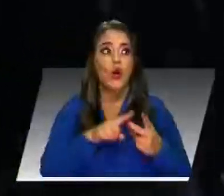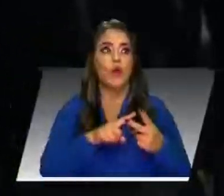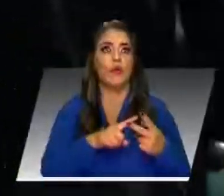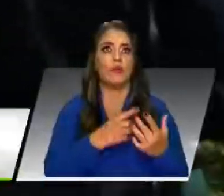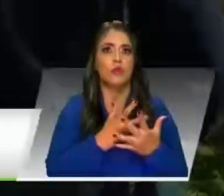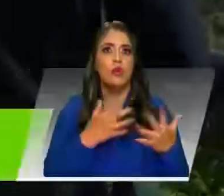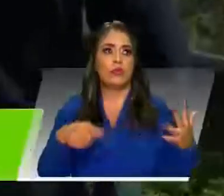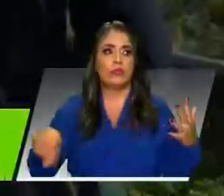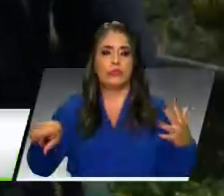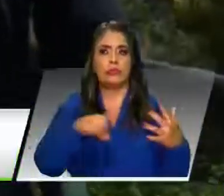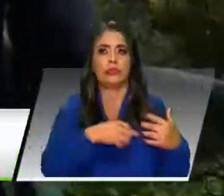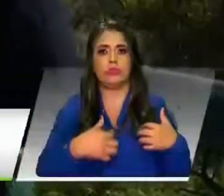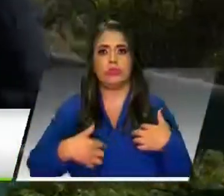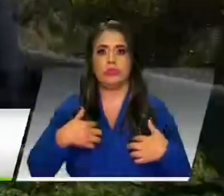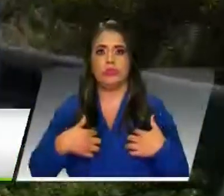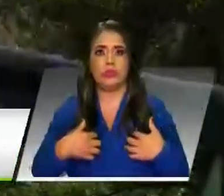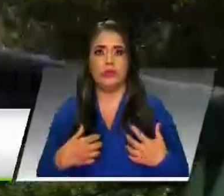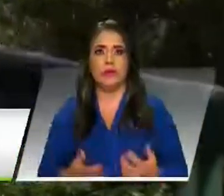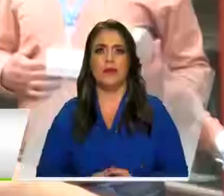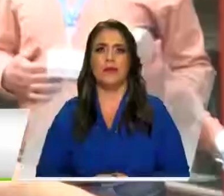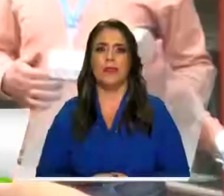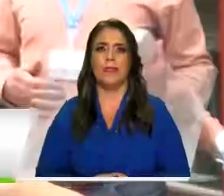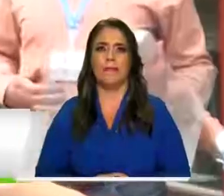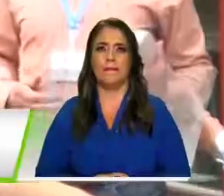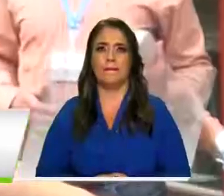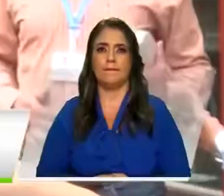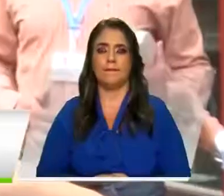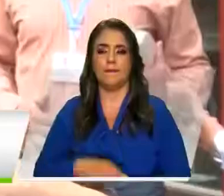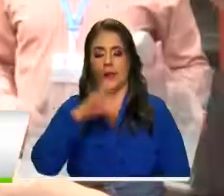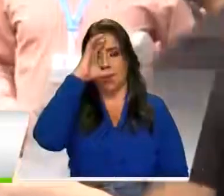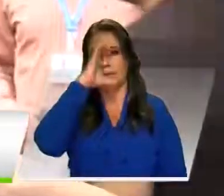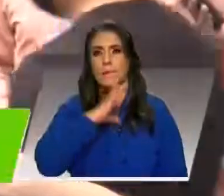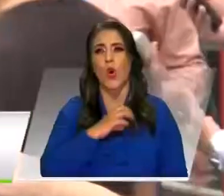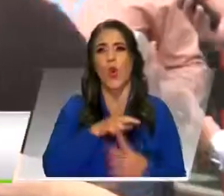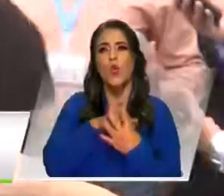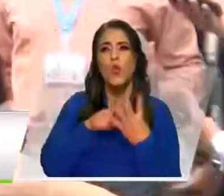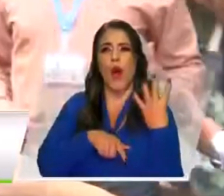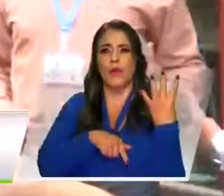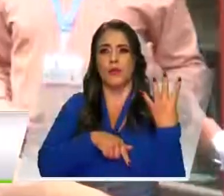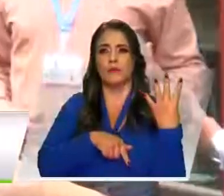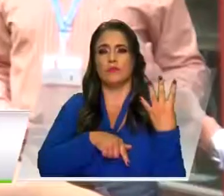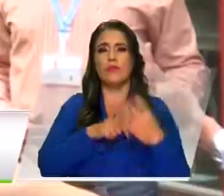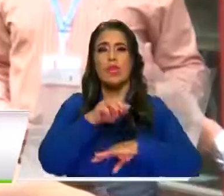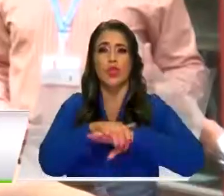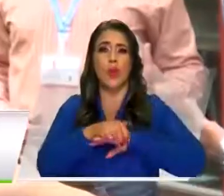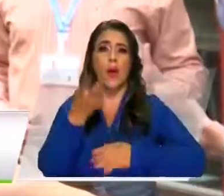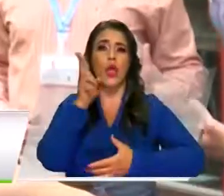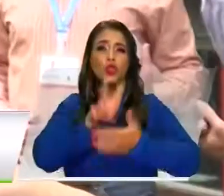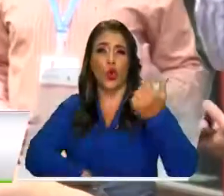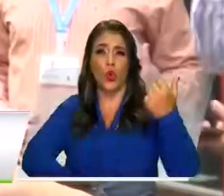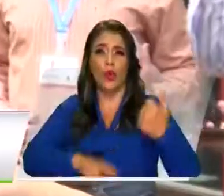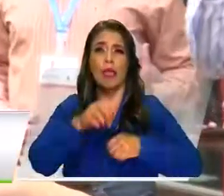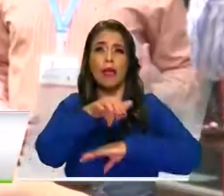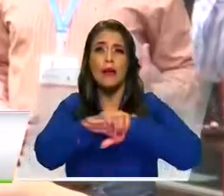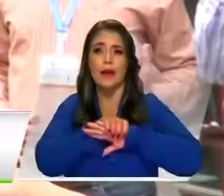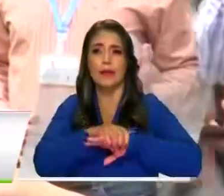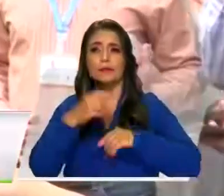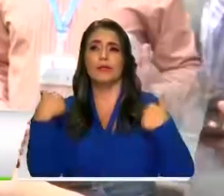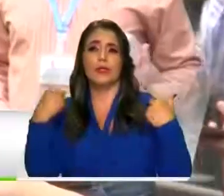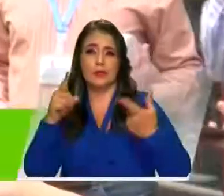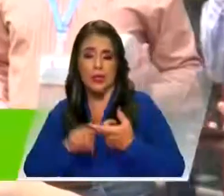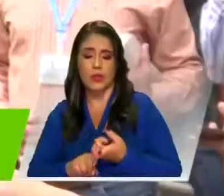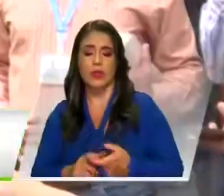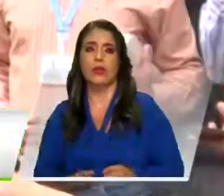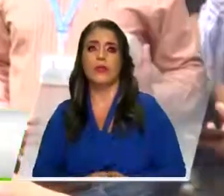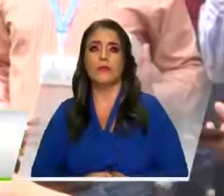a turistas nacionales o extranjeros. Contamos con 4 policías que son bilingües. El idioma especial que estamos trabajando